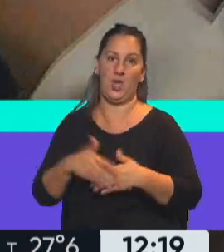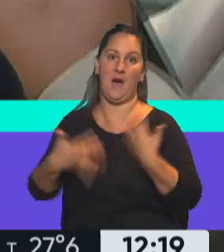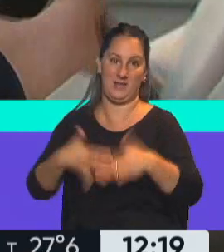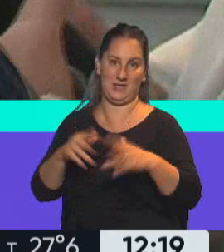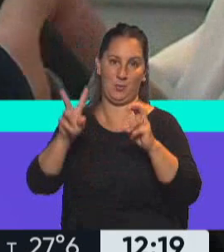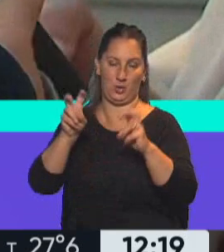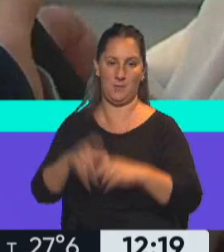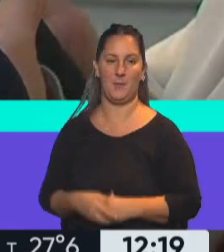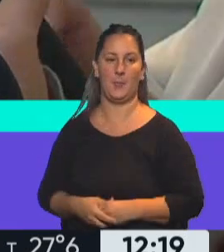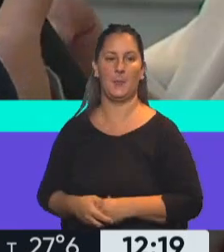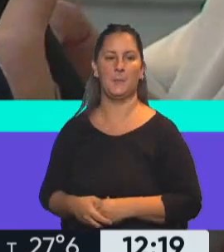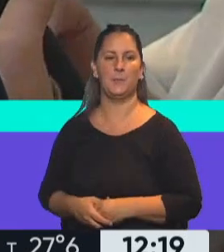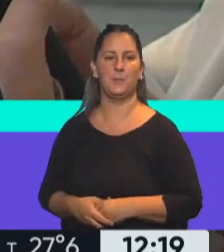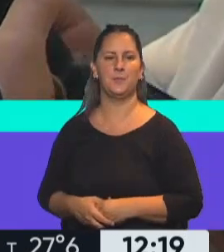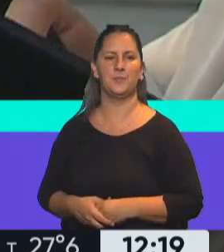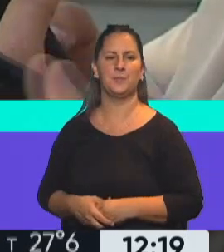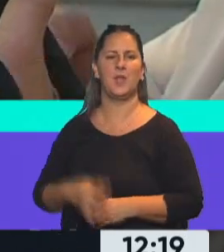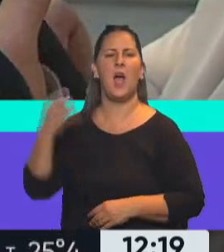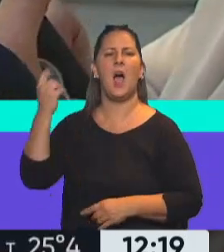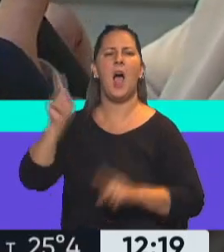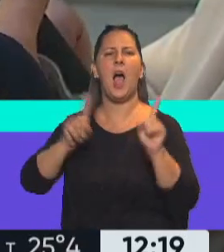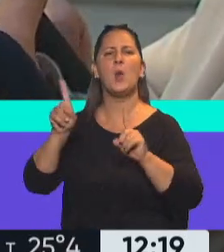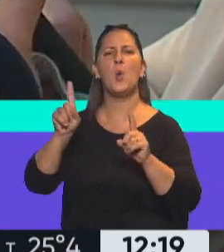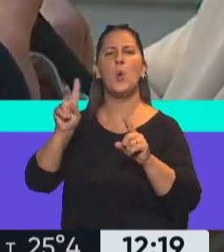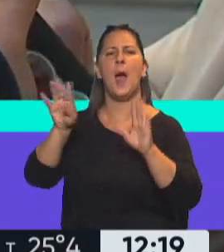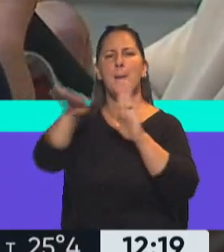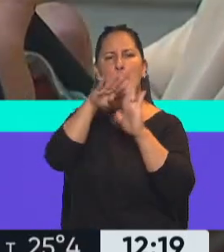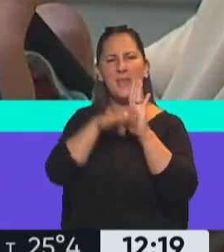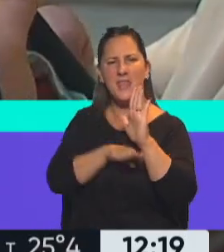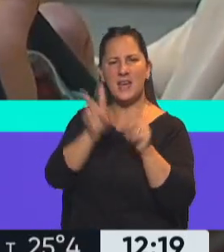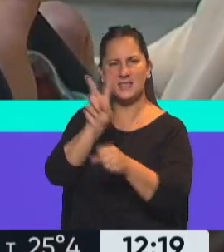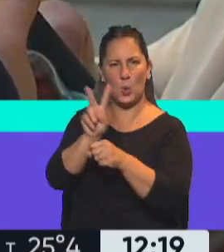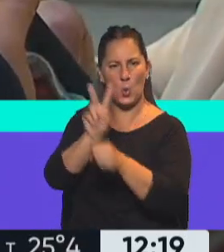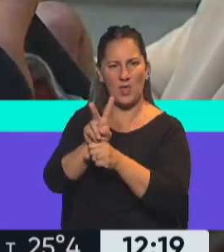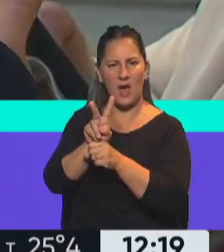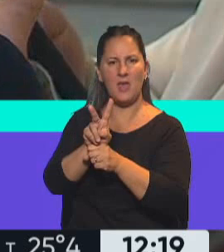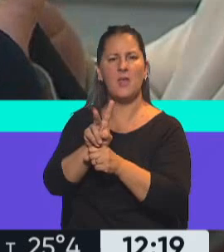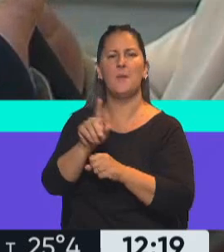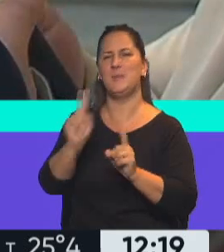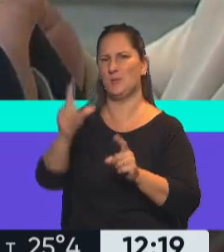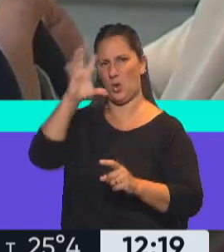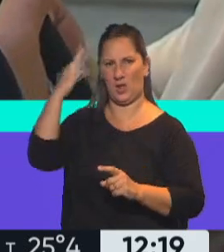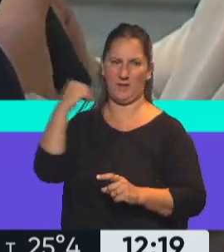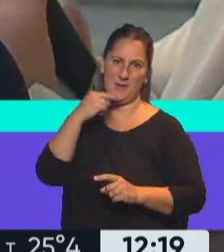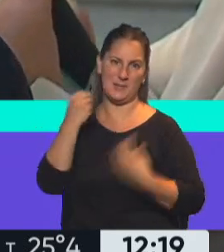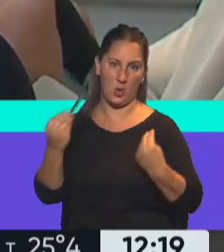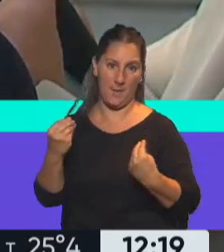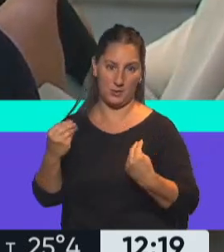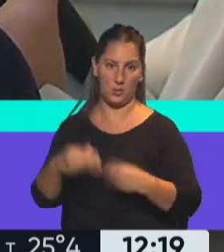tomar alguna medida de seguridad especial después de los ataques del viernes? ¿Usted estaba cerca del lugar?